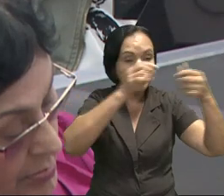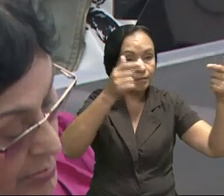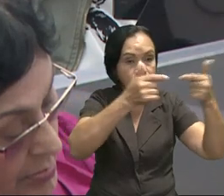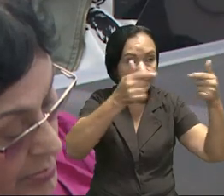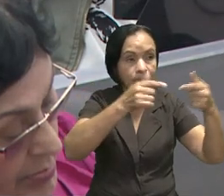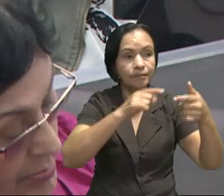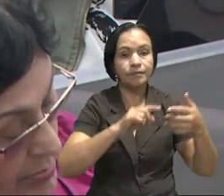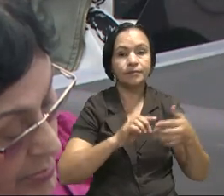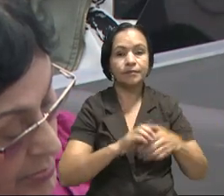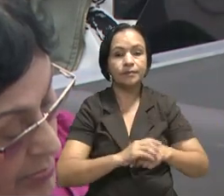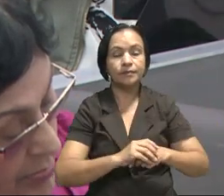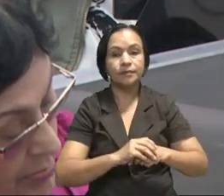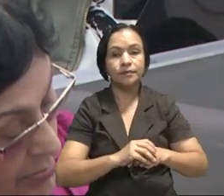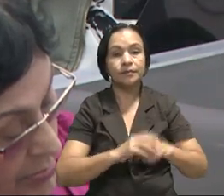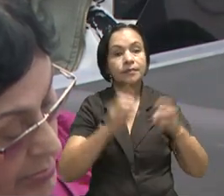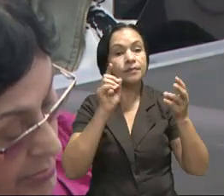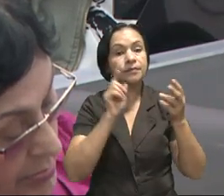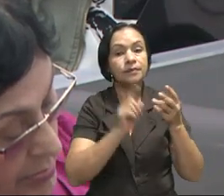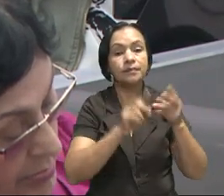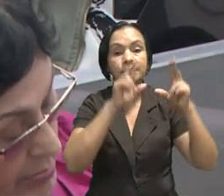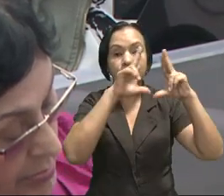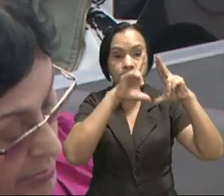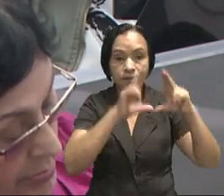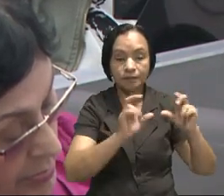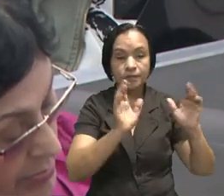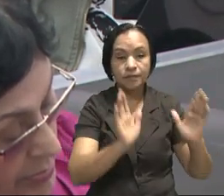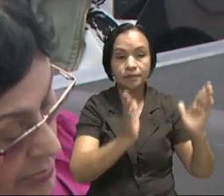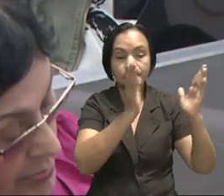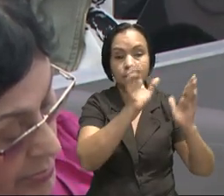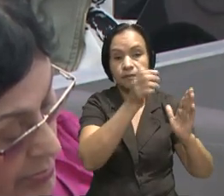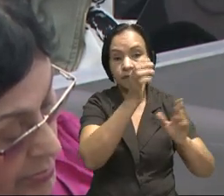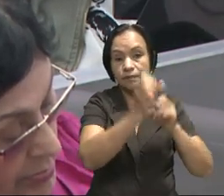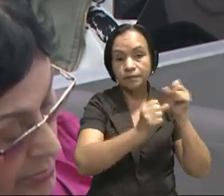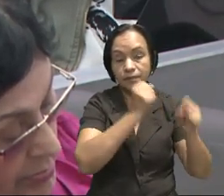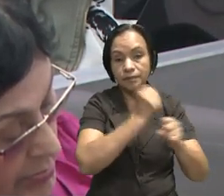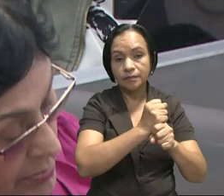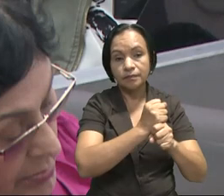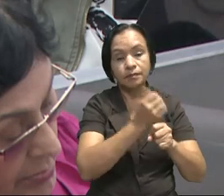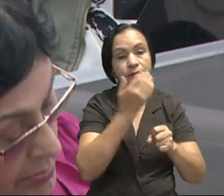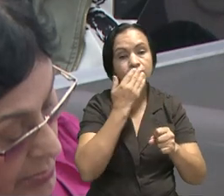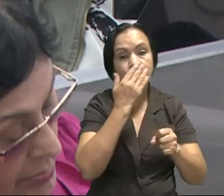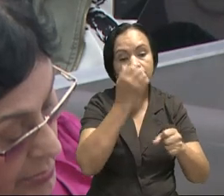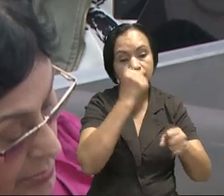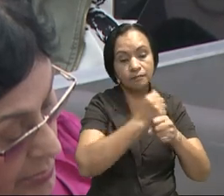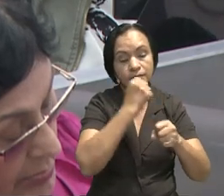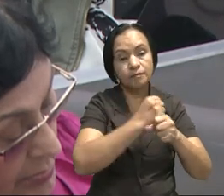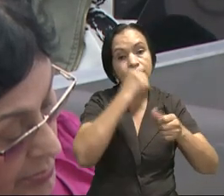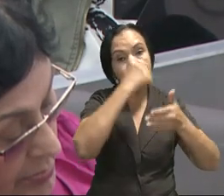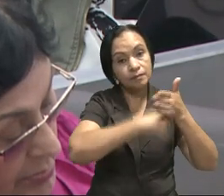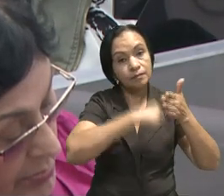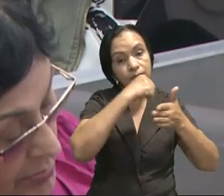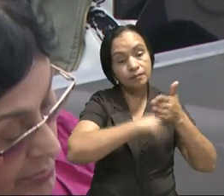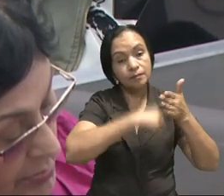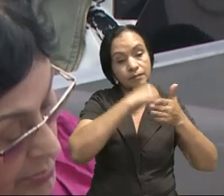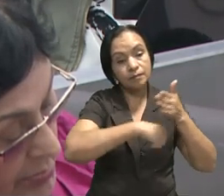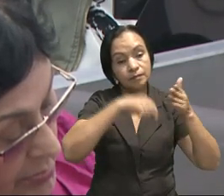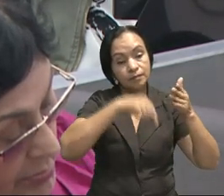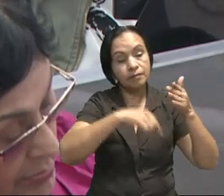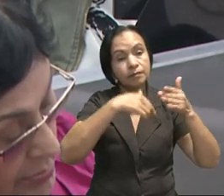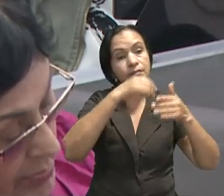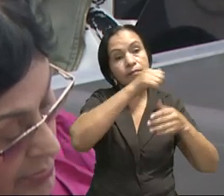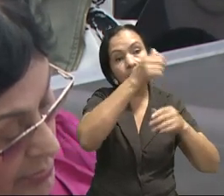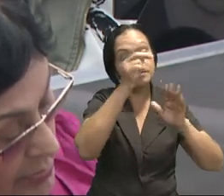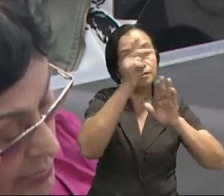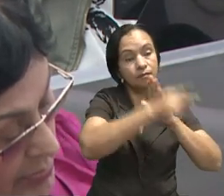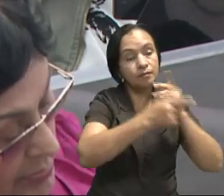Sandino. A los nicaragüenses mayores de 60 años que se han destacado por su lucha inclaudicable dentro y fuera del país por